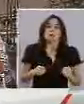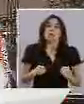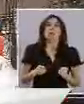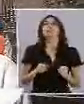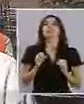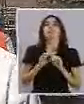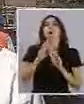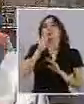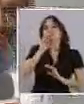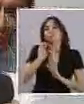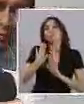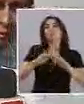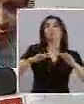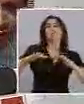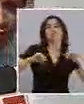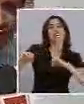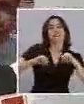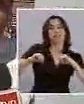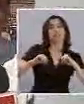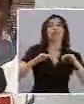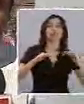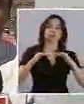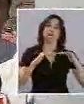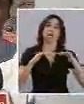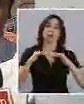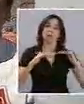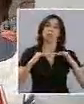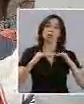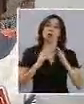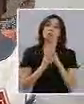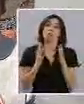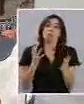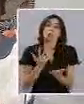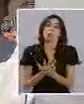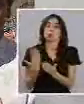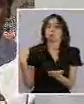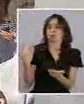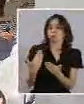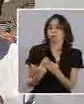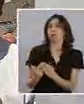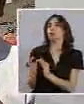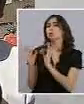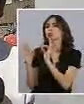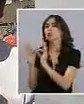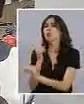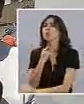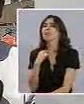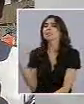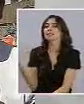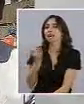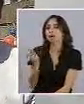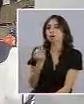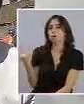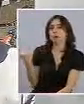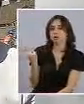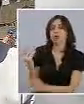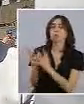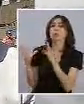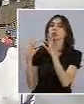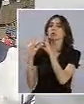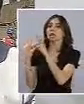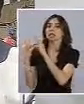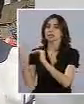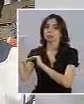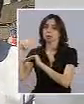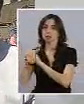tolerancia a los terremotos y sobre todo a los temblores que han habido muchos últimamente. Súper interesante lo que nos contaban ambos. Muchísimas gracias. Buenas